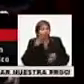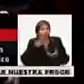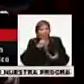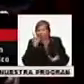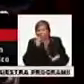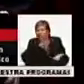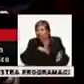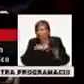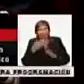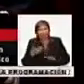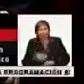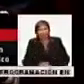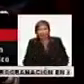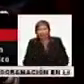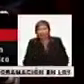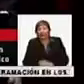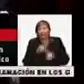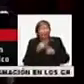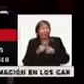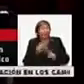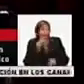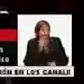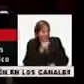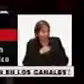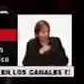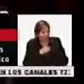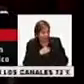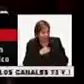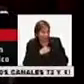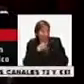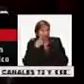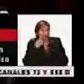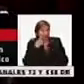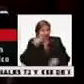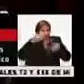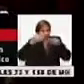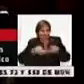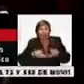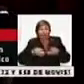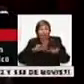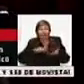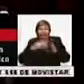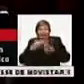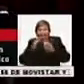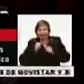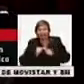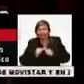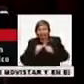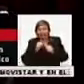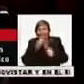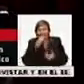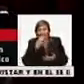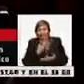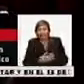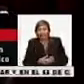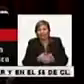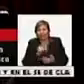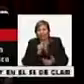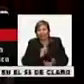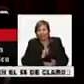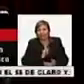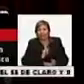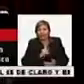inmortales, pero que las almas de los hombres justos son inmortales y divinas. Y yo